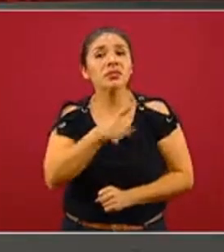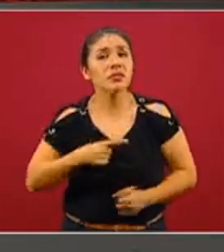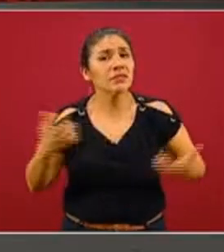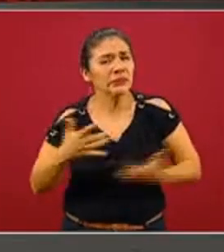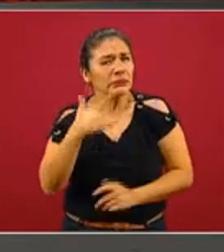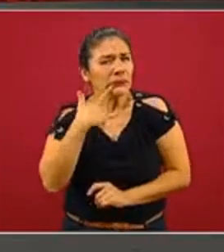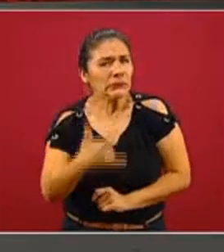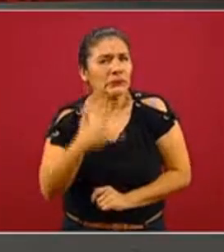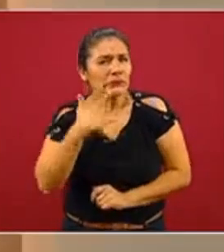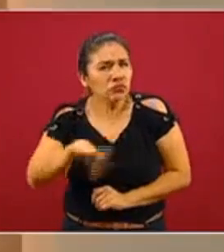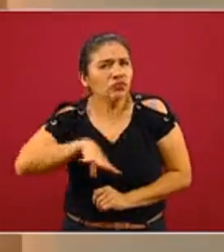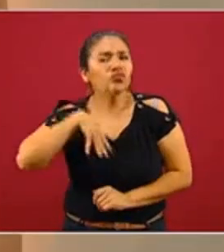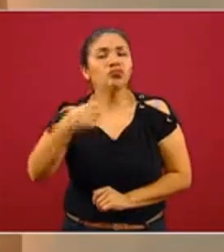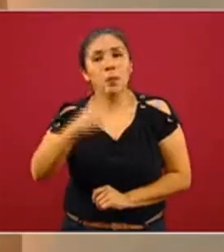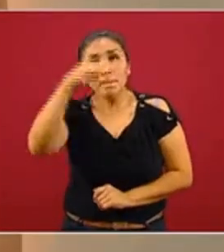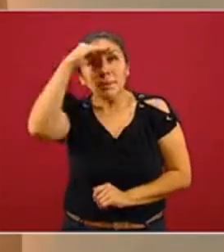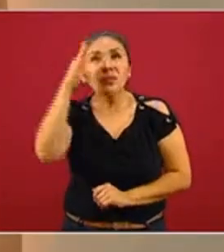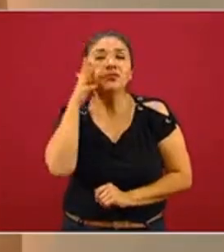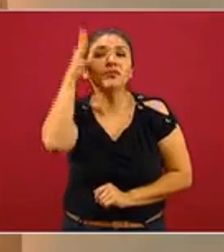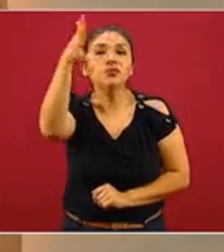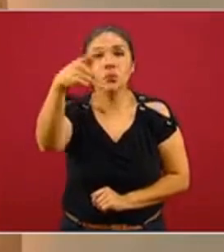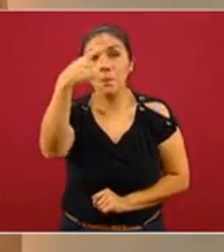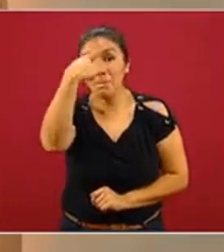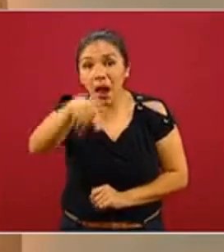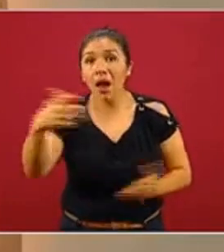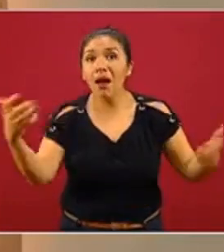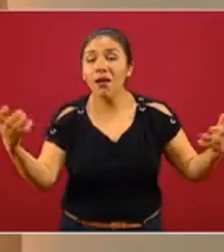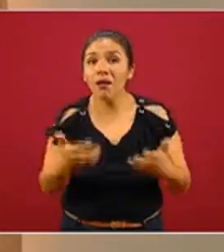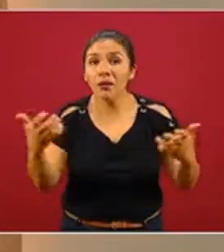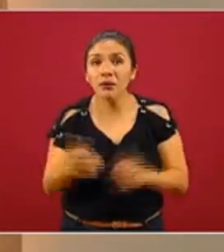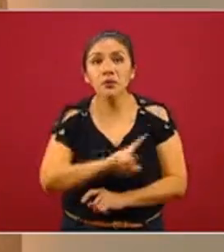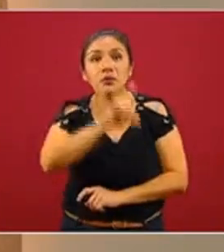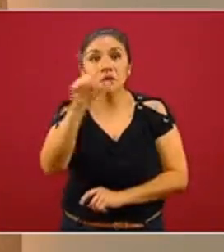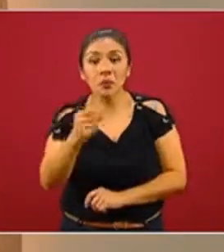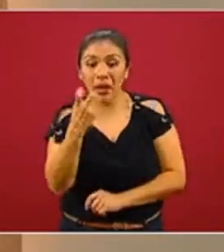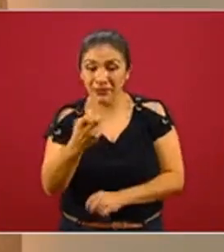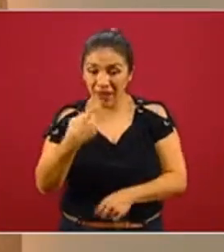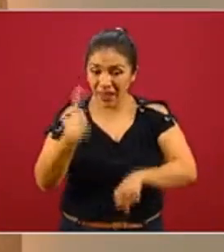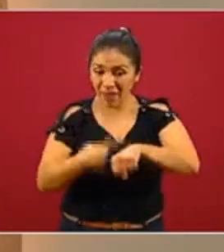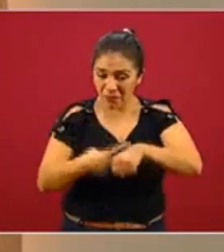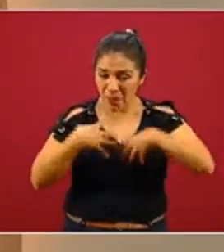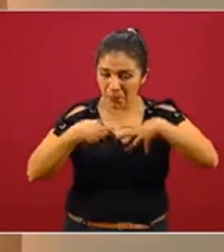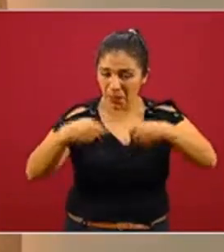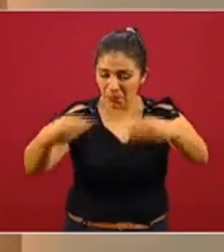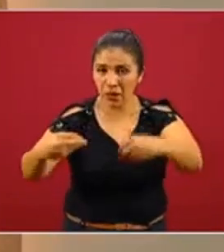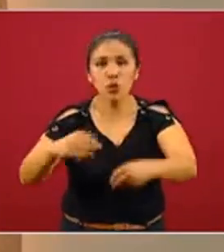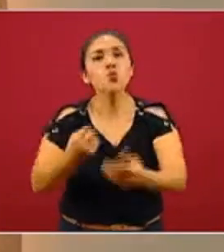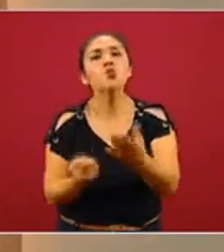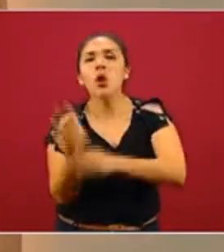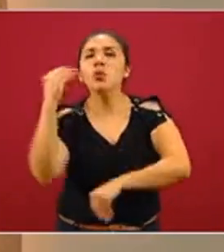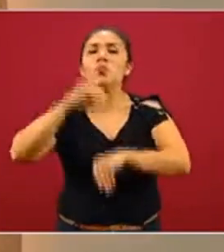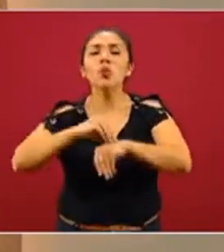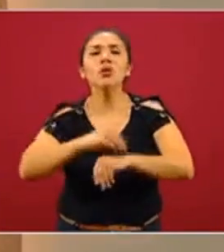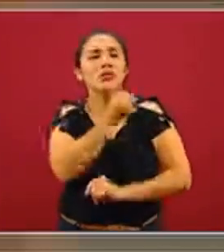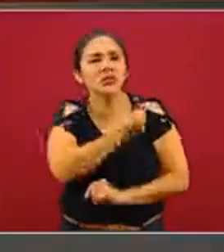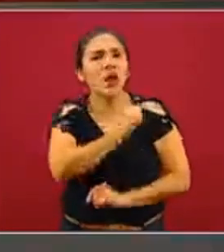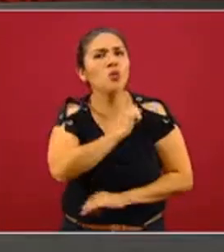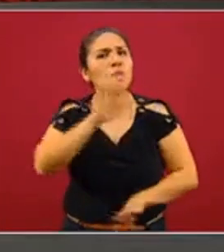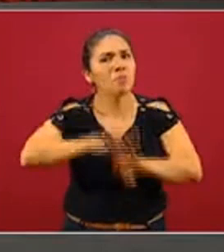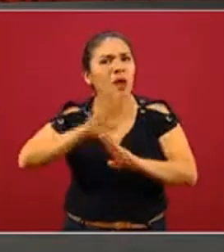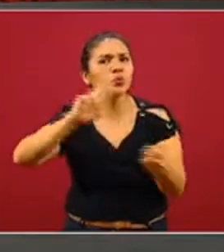esfuerzos también pensando en el futuro para construir luego de este brote epidémico un sistema de salud que sea universal, que